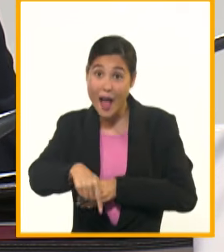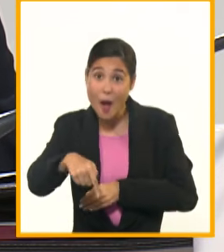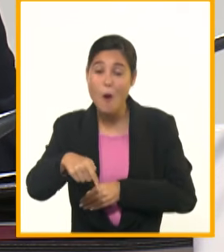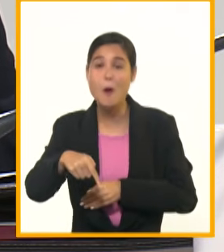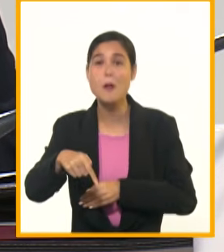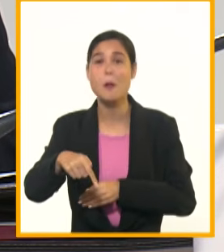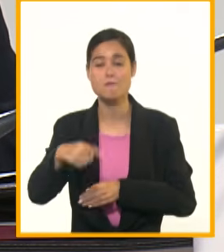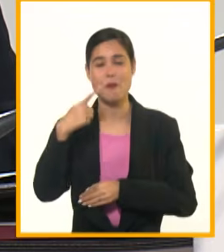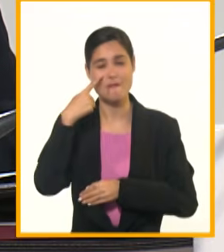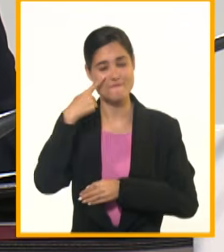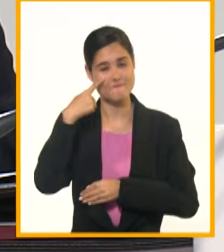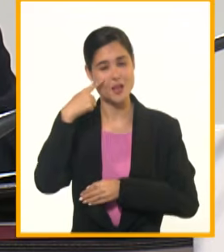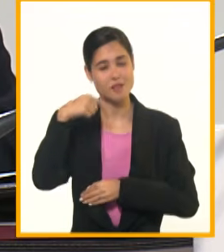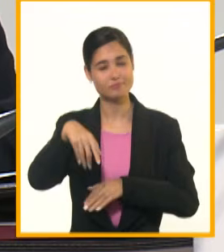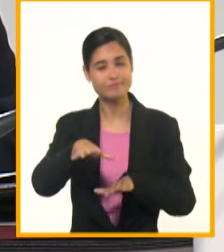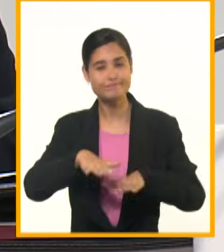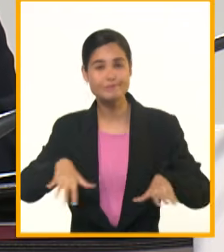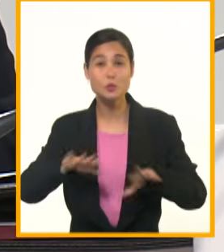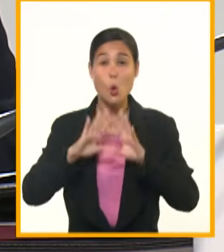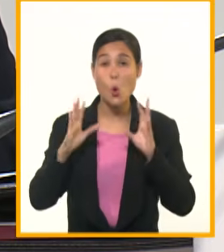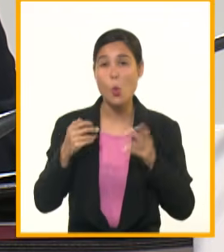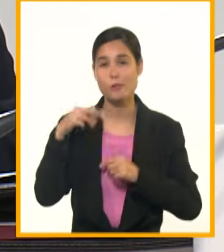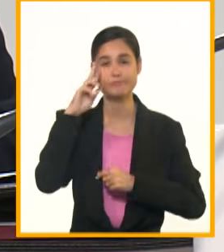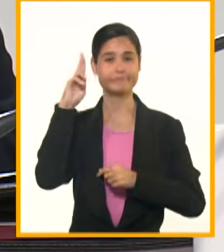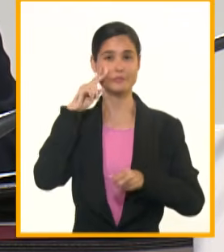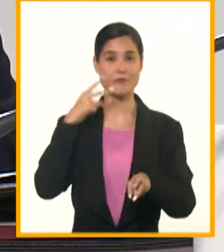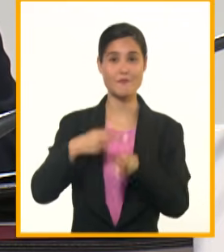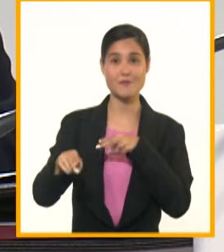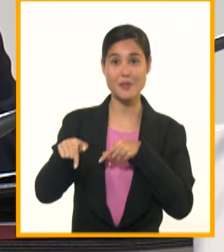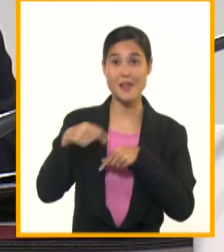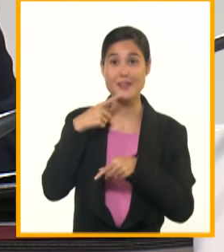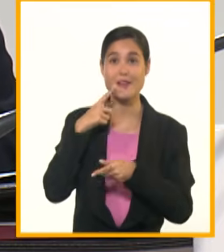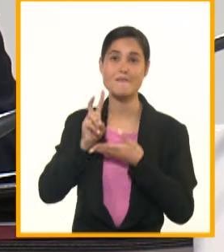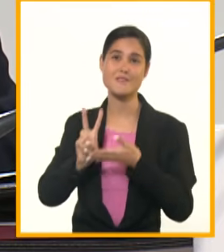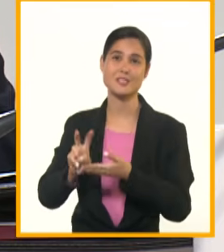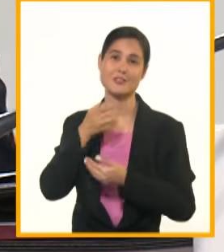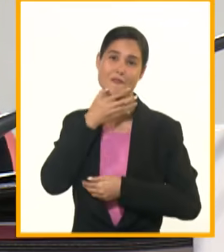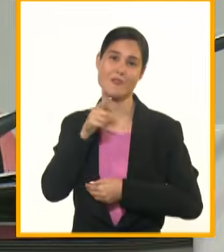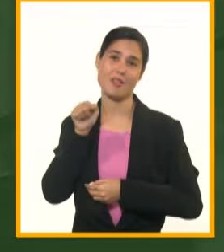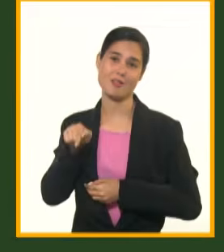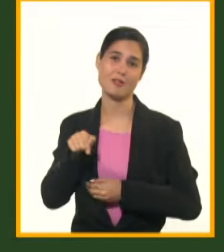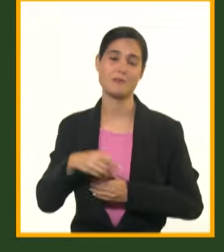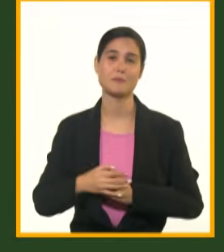Fidel hoy en la mesa redonda, recordando un momento de Fidel en Artemisa.